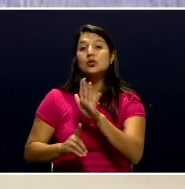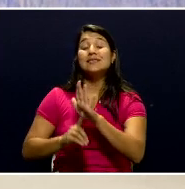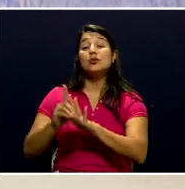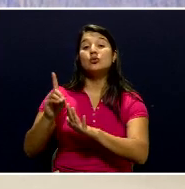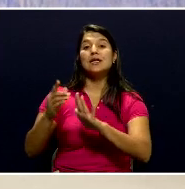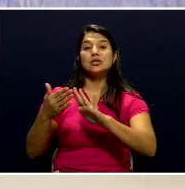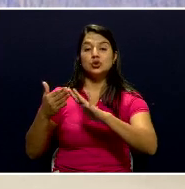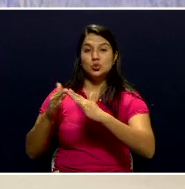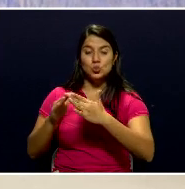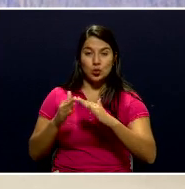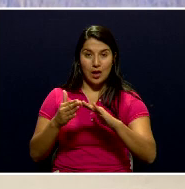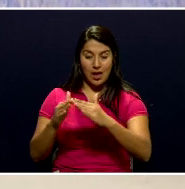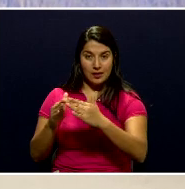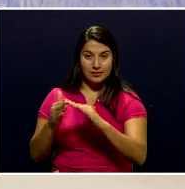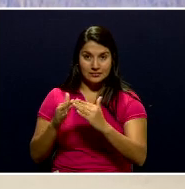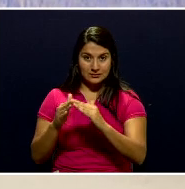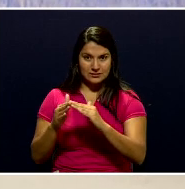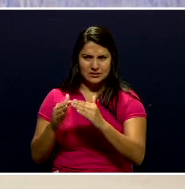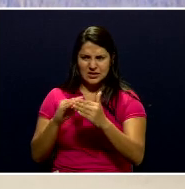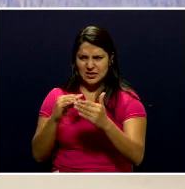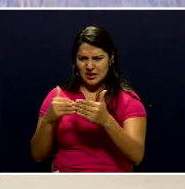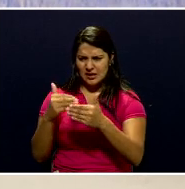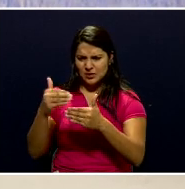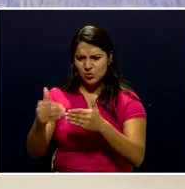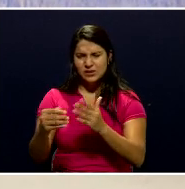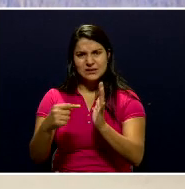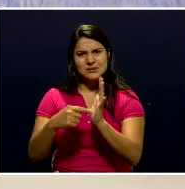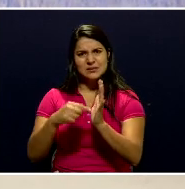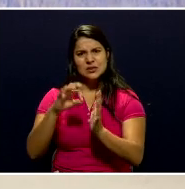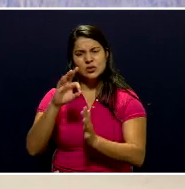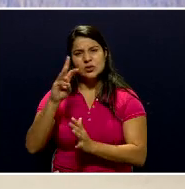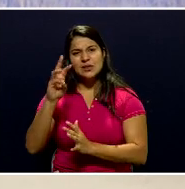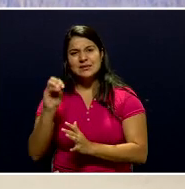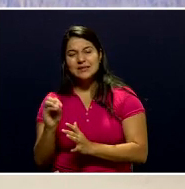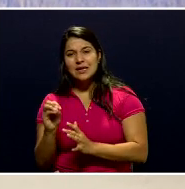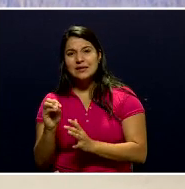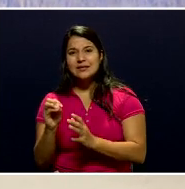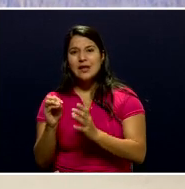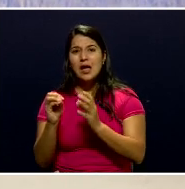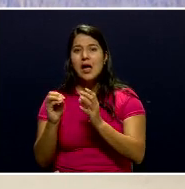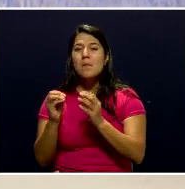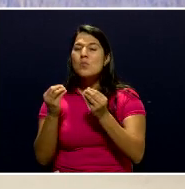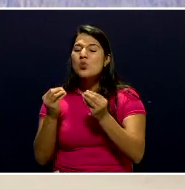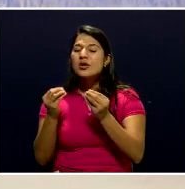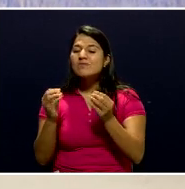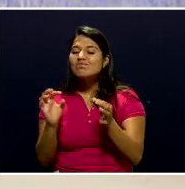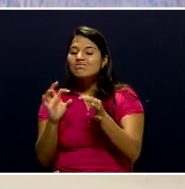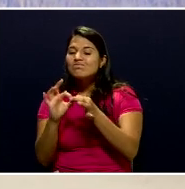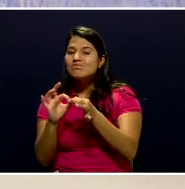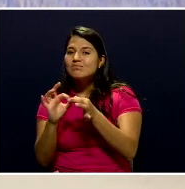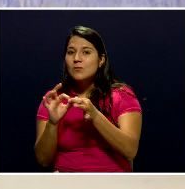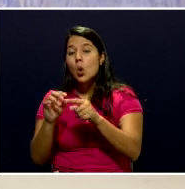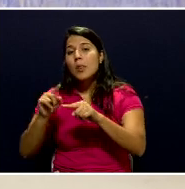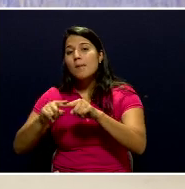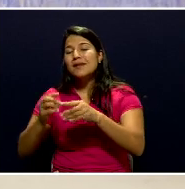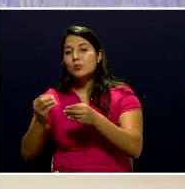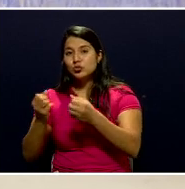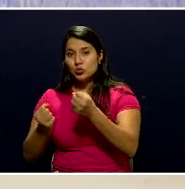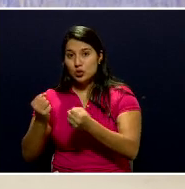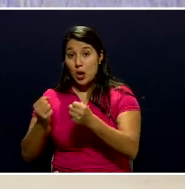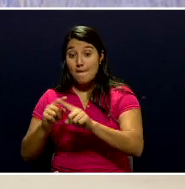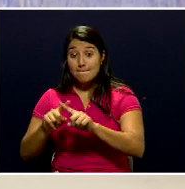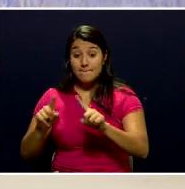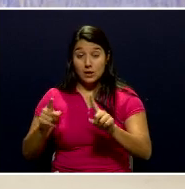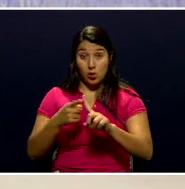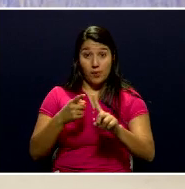ciudades que después de los años 60 están muy centradas en el automóvil, pero lo desarrollamos incluso desde los años